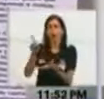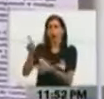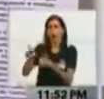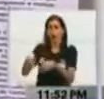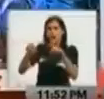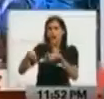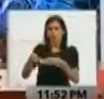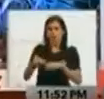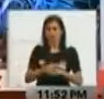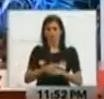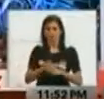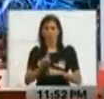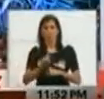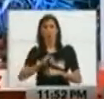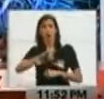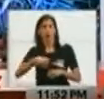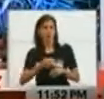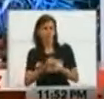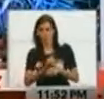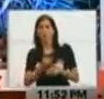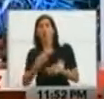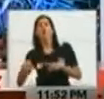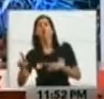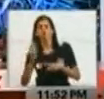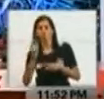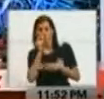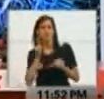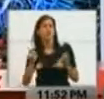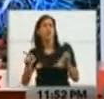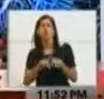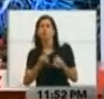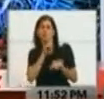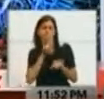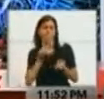aquí, este paquetico Rodríguez,